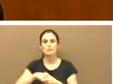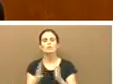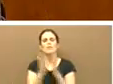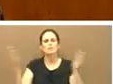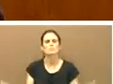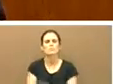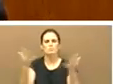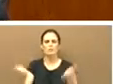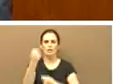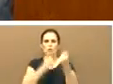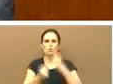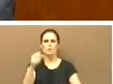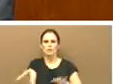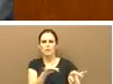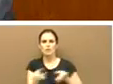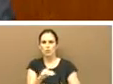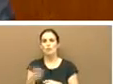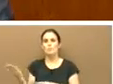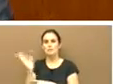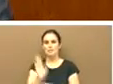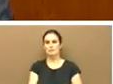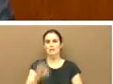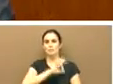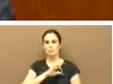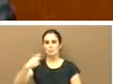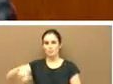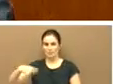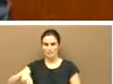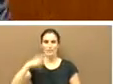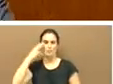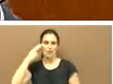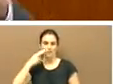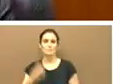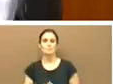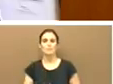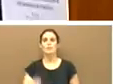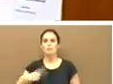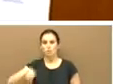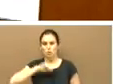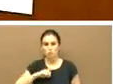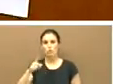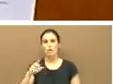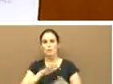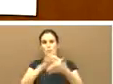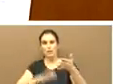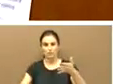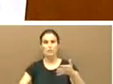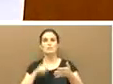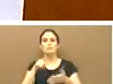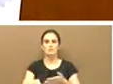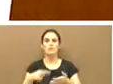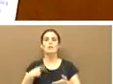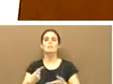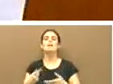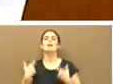Economía Regional que presentó el presidente Vara. El Grupo Parlamentario asume el manifiesto que las entidades sociales